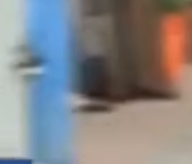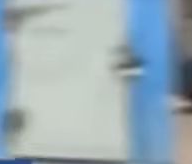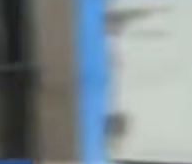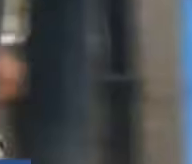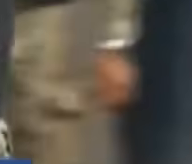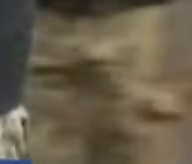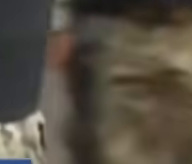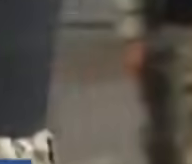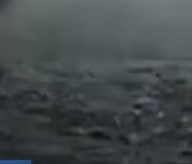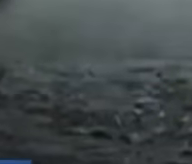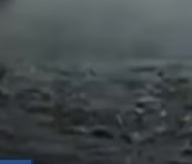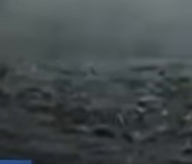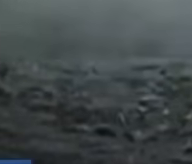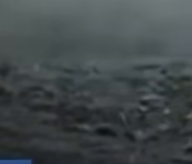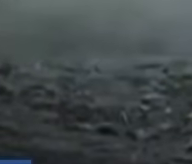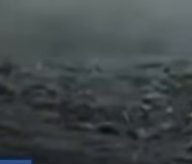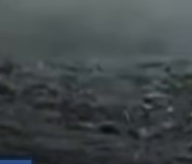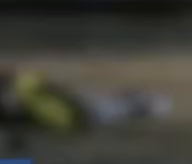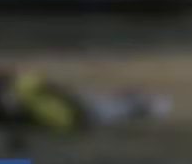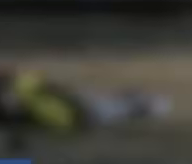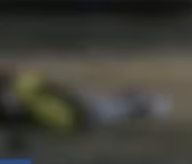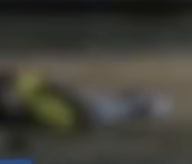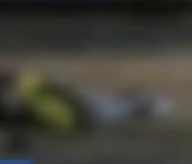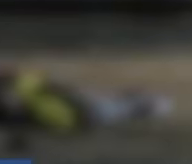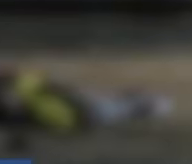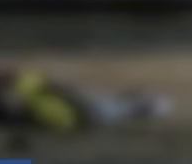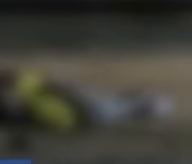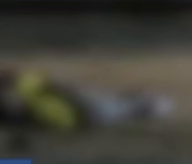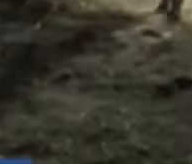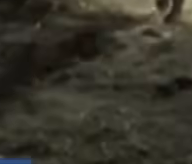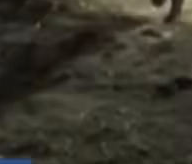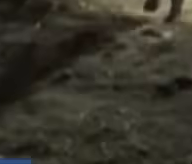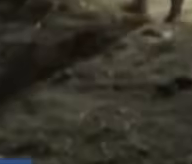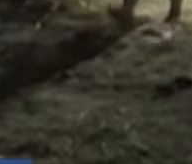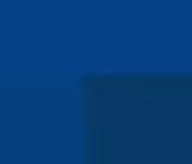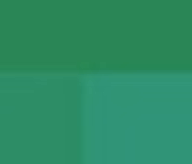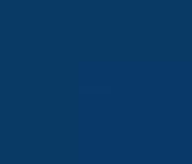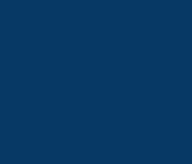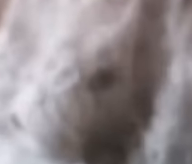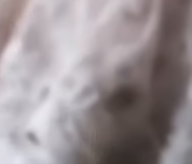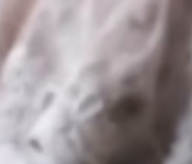los hechos violentos que se han registrado en los últimos días.